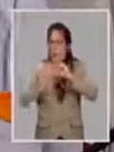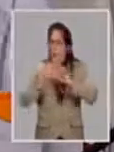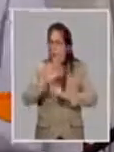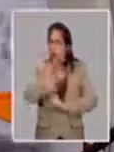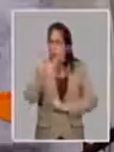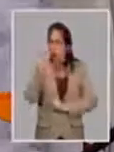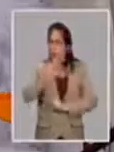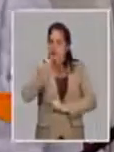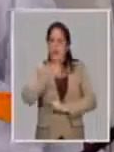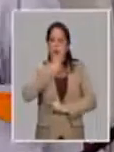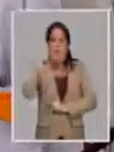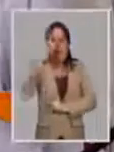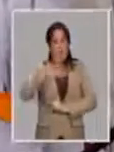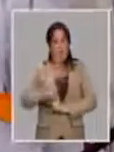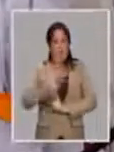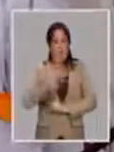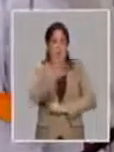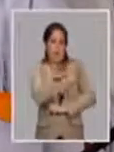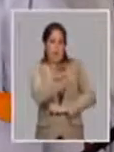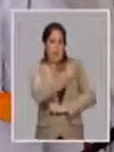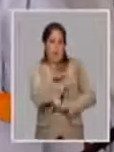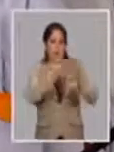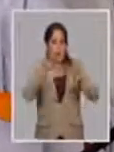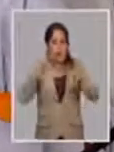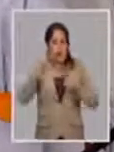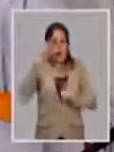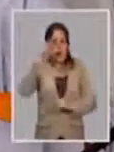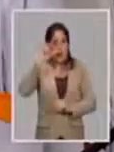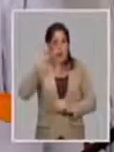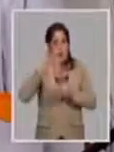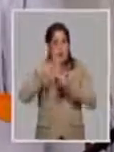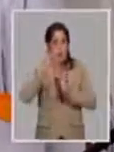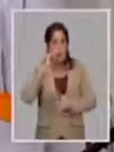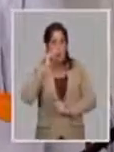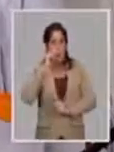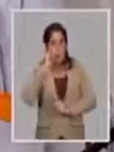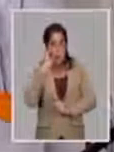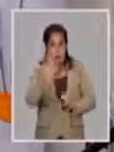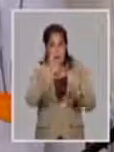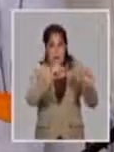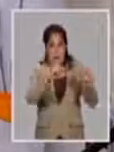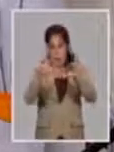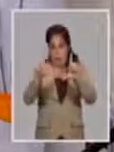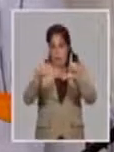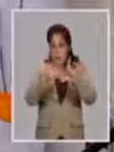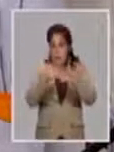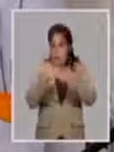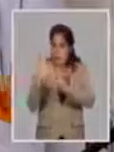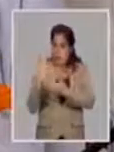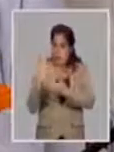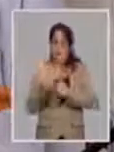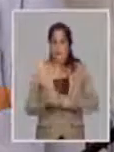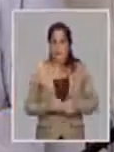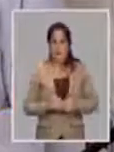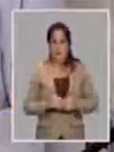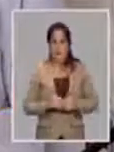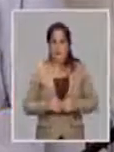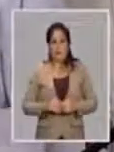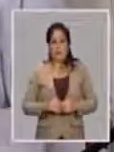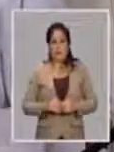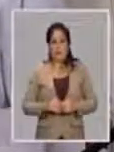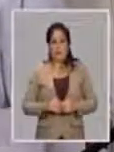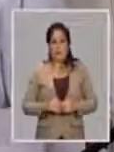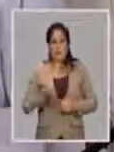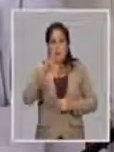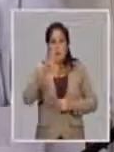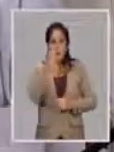ido alcanzando en la evaluación de los candidatos vacunales del CIGB. En la primera lámina se